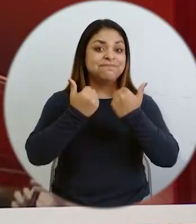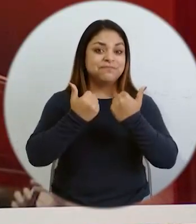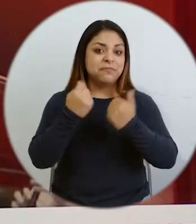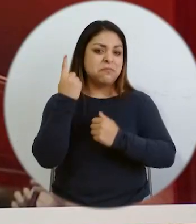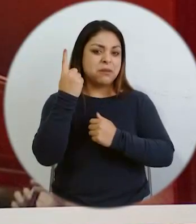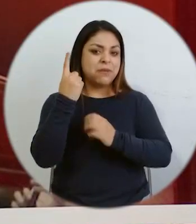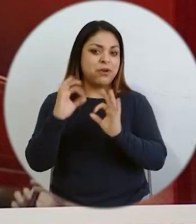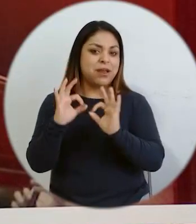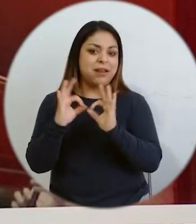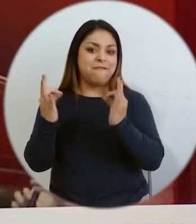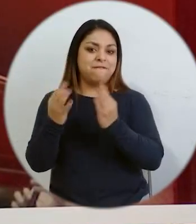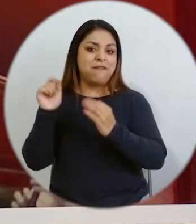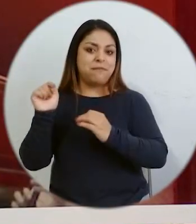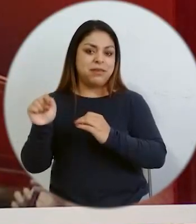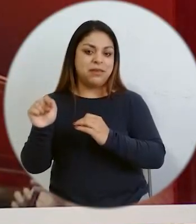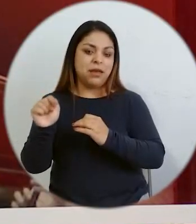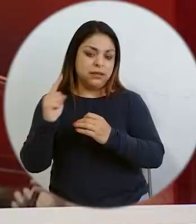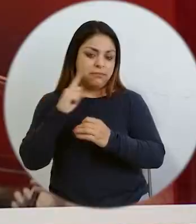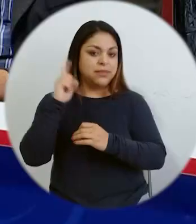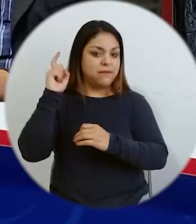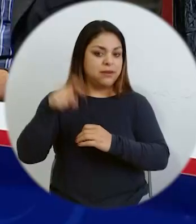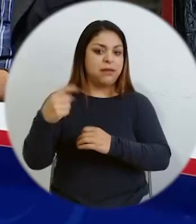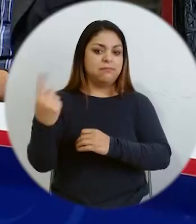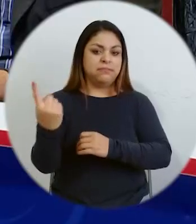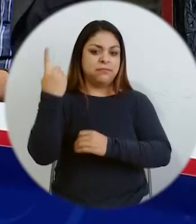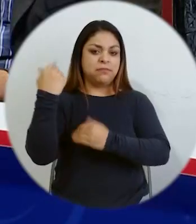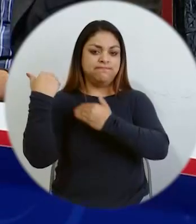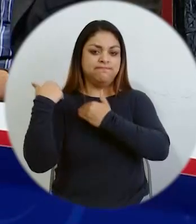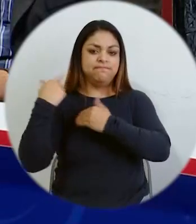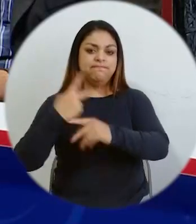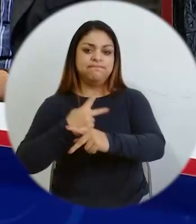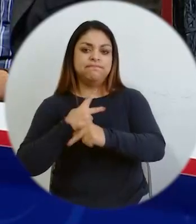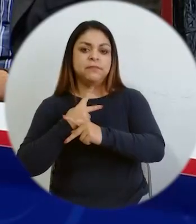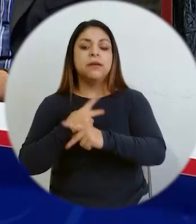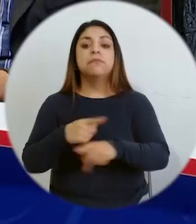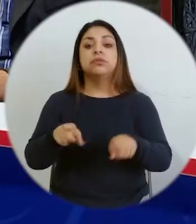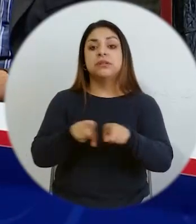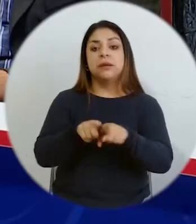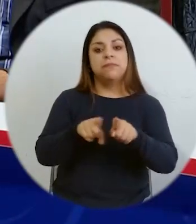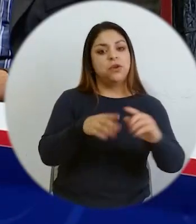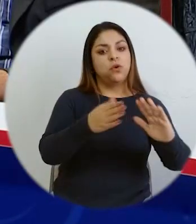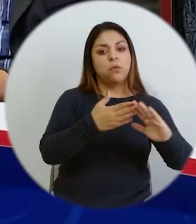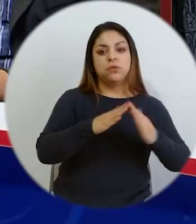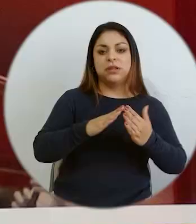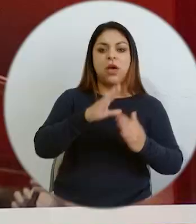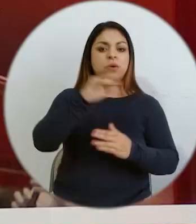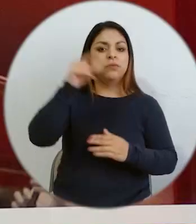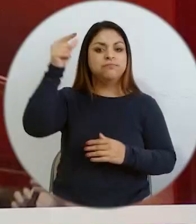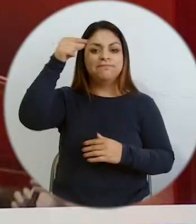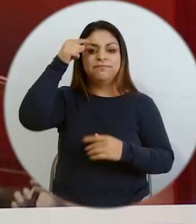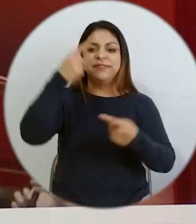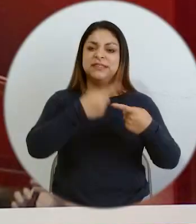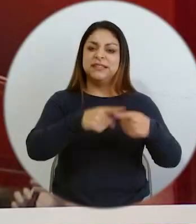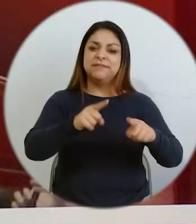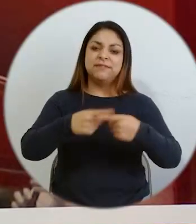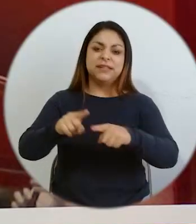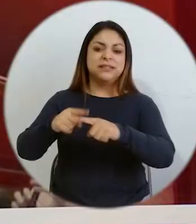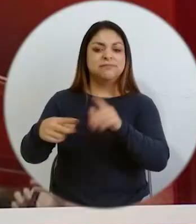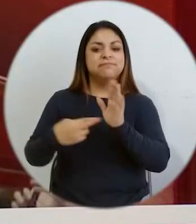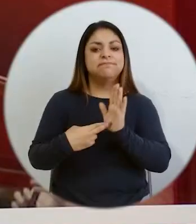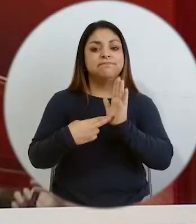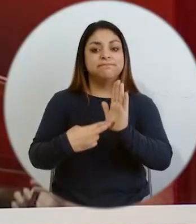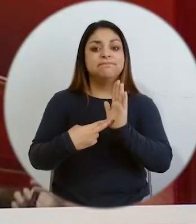la comunidad, sino al Estado y todas las diferentes instancias que le representan, y nos convocan a